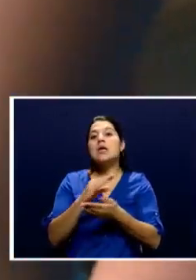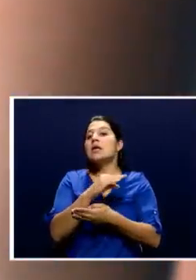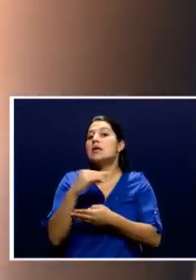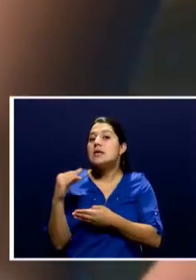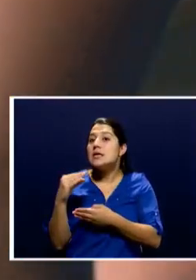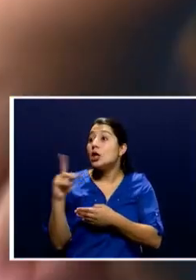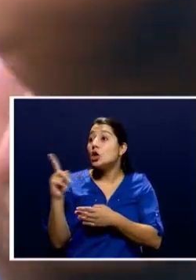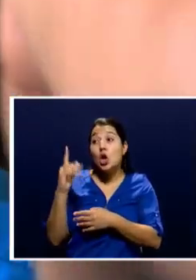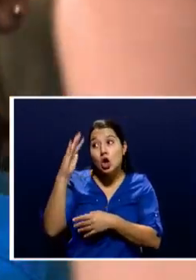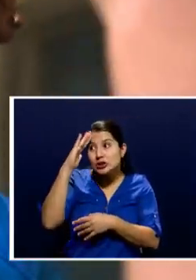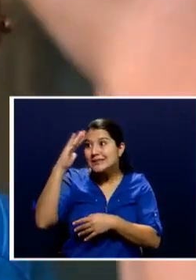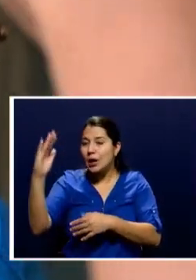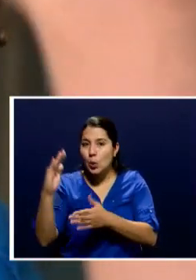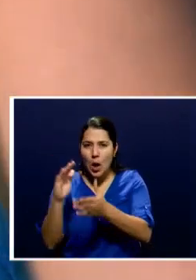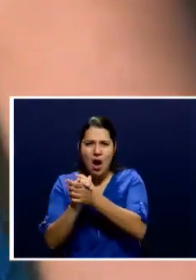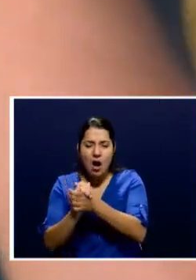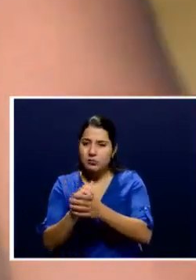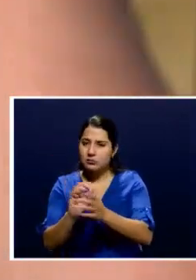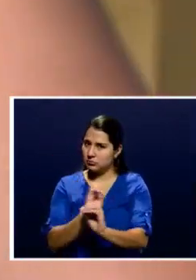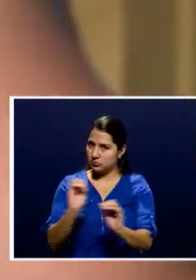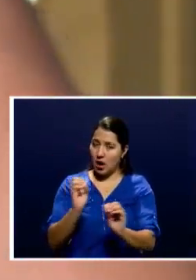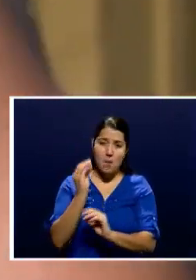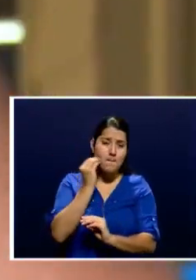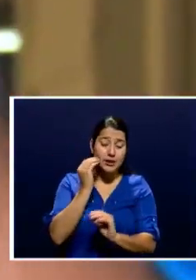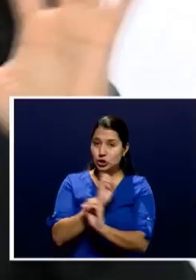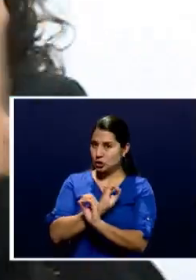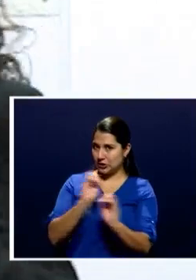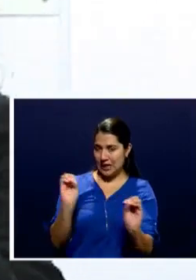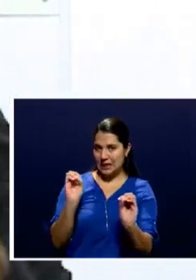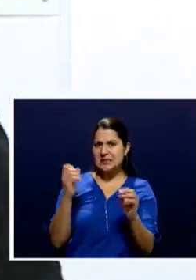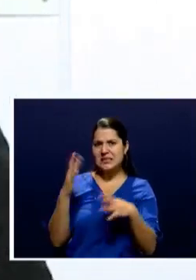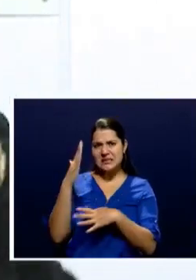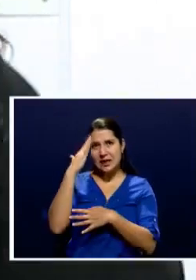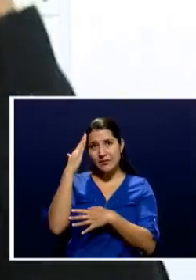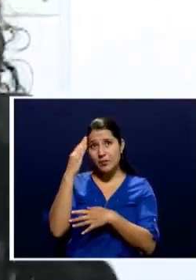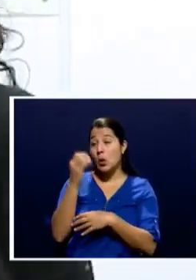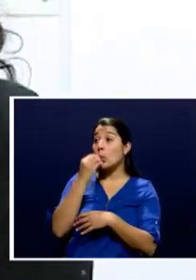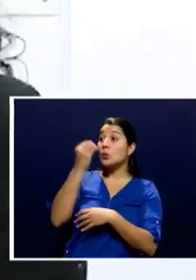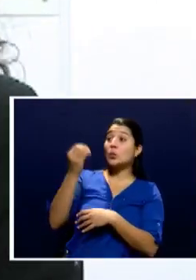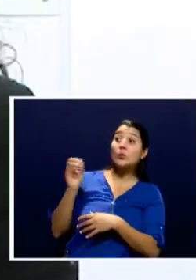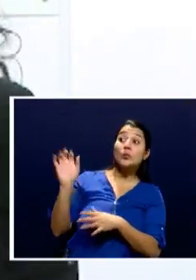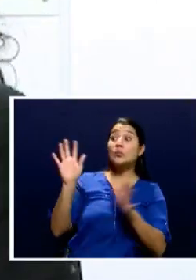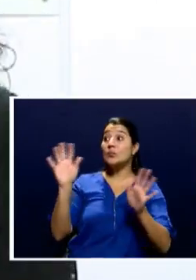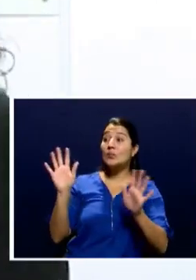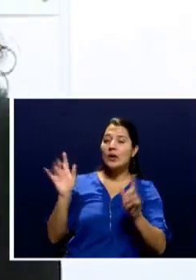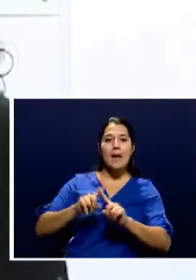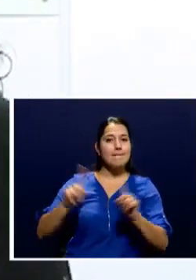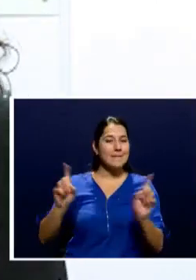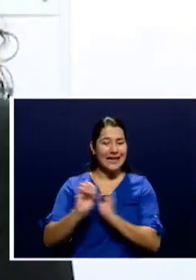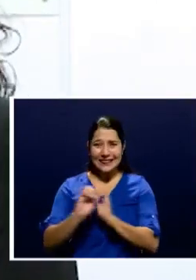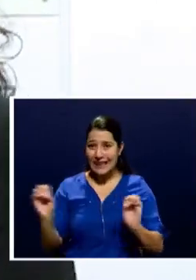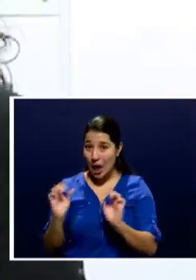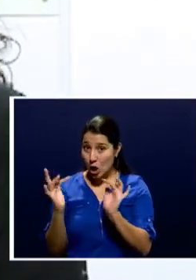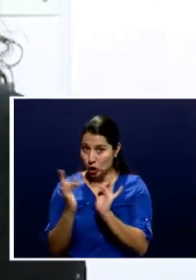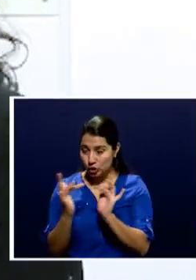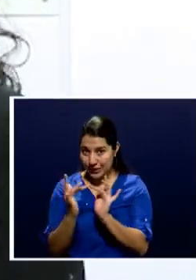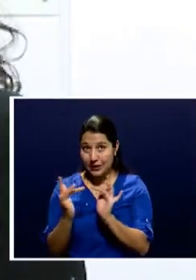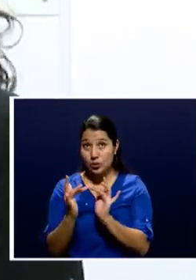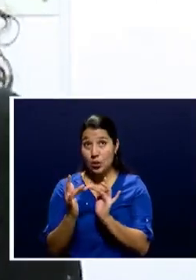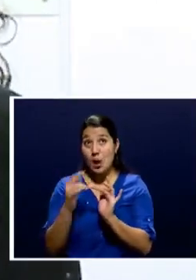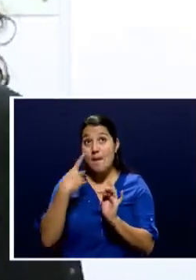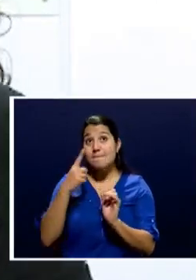no saludar, ¿verdad? Entonces nos saludamos, nos tiramos besos, nos hacemos así, pero no vamos a tener contacto físico